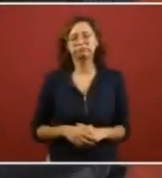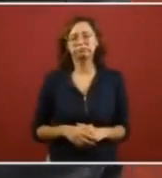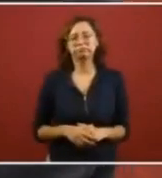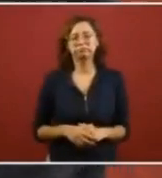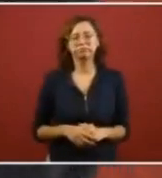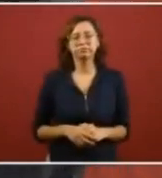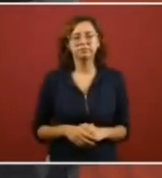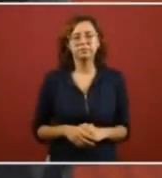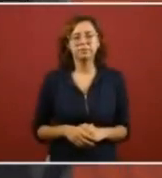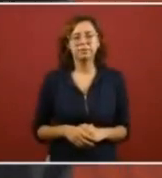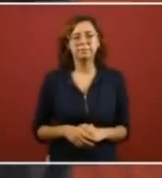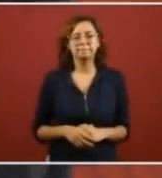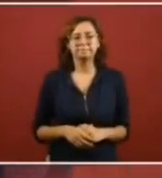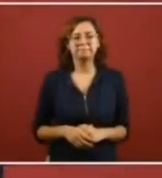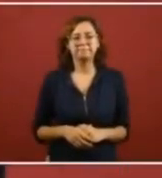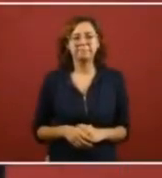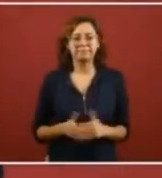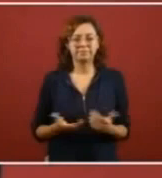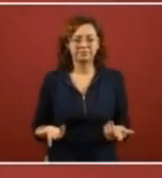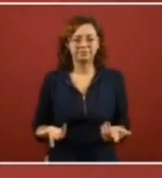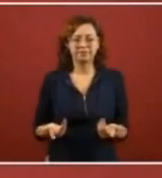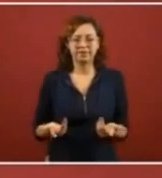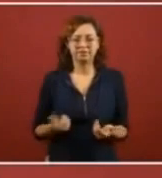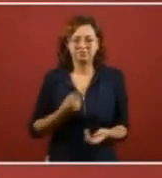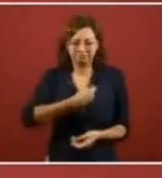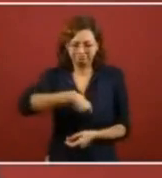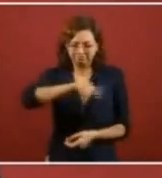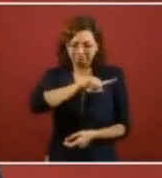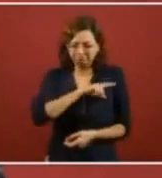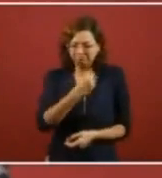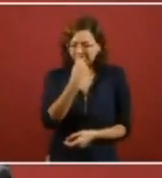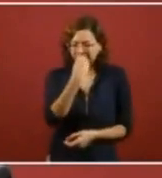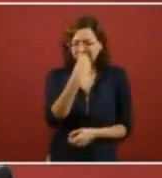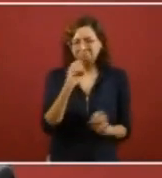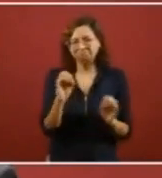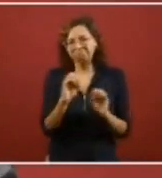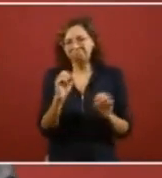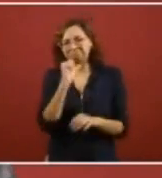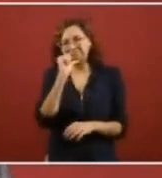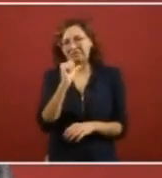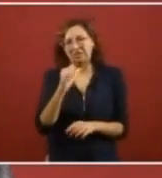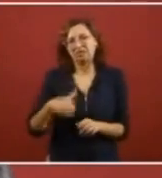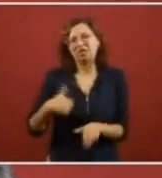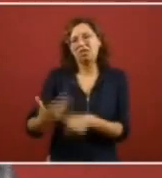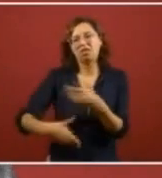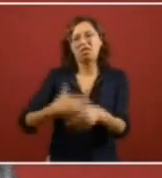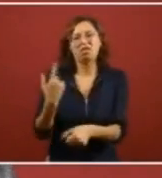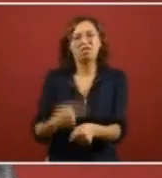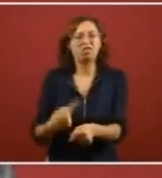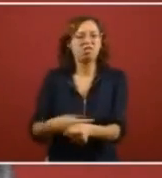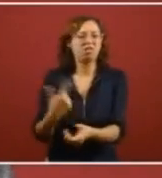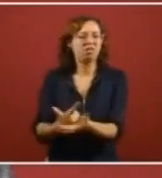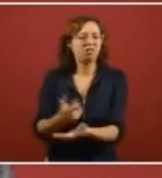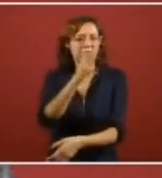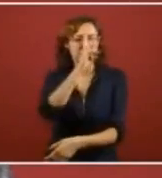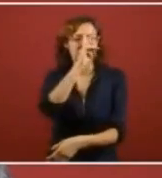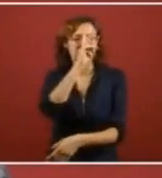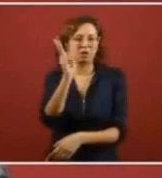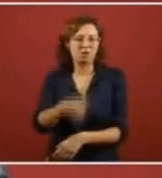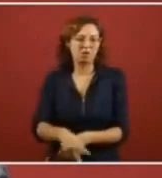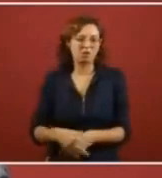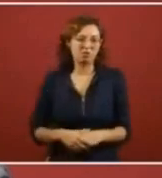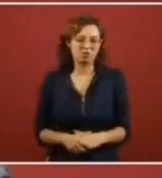no tener una alimentación sana. Entonces estamos obligados